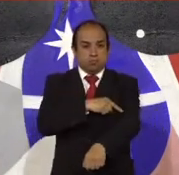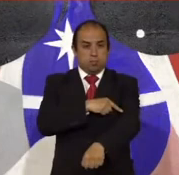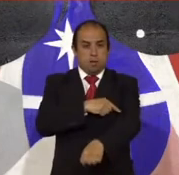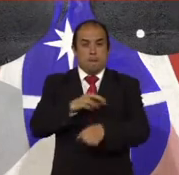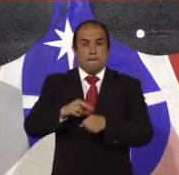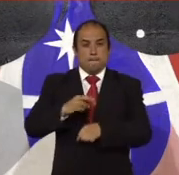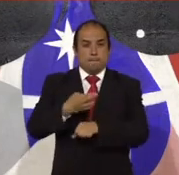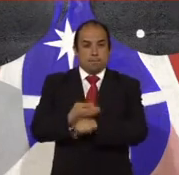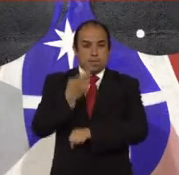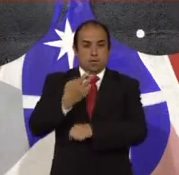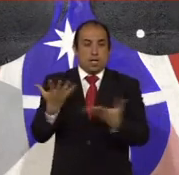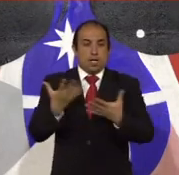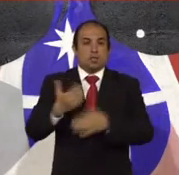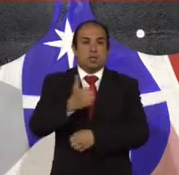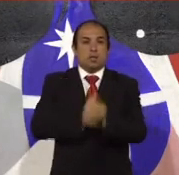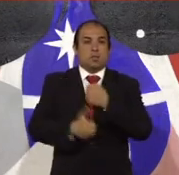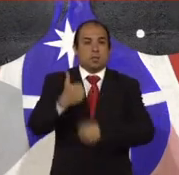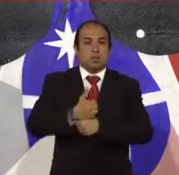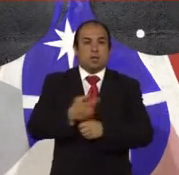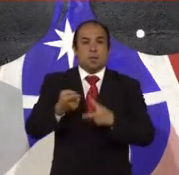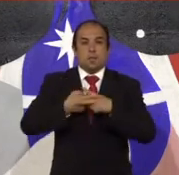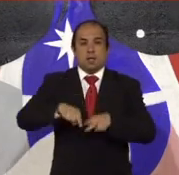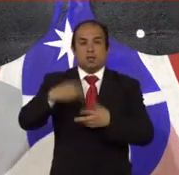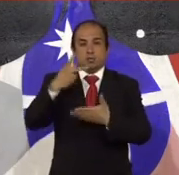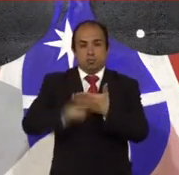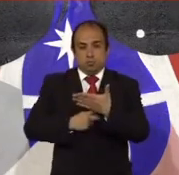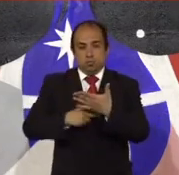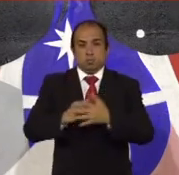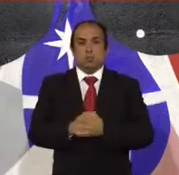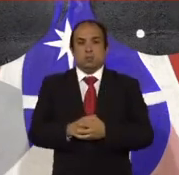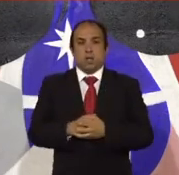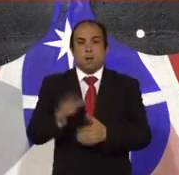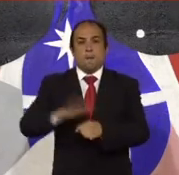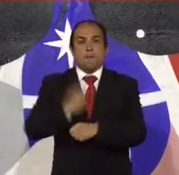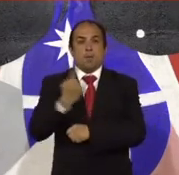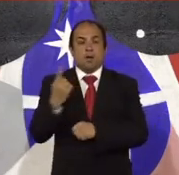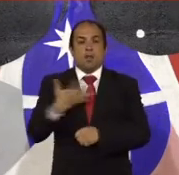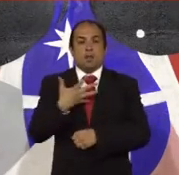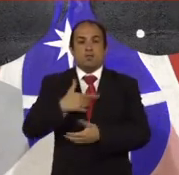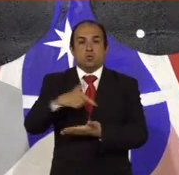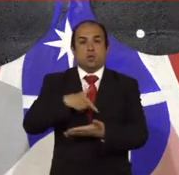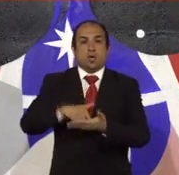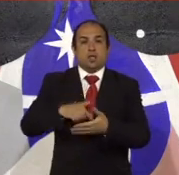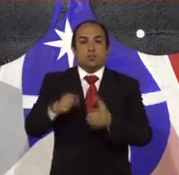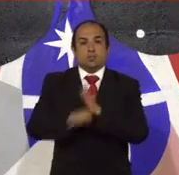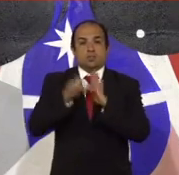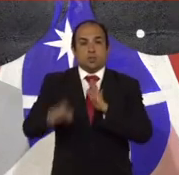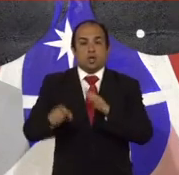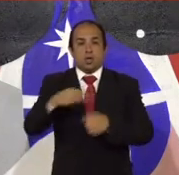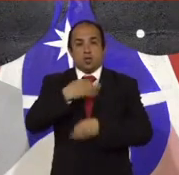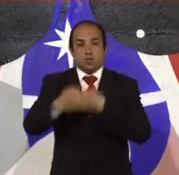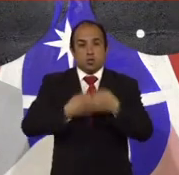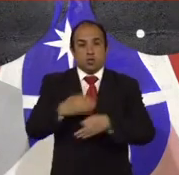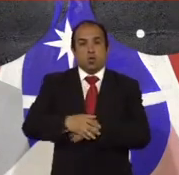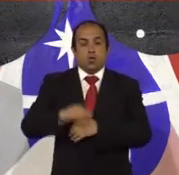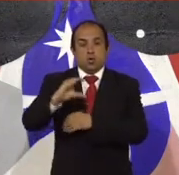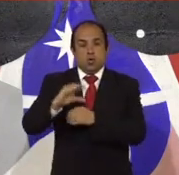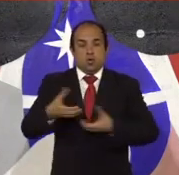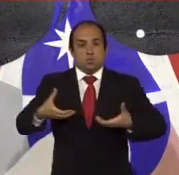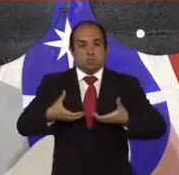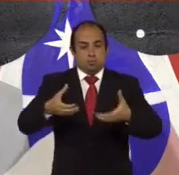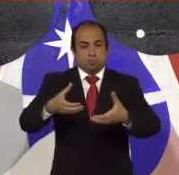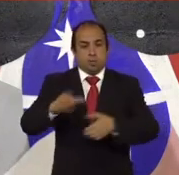que la que hicimos el año pasado, que iniciamos con este programa, porque hay senderos, por ejemplo, que es todo calzada de